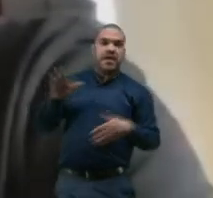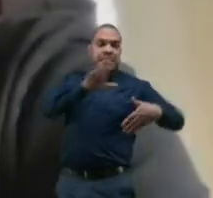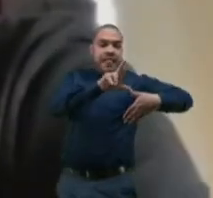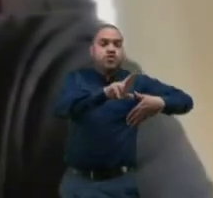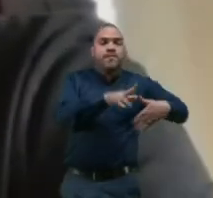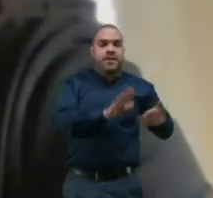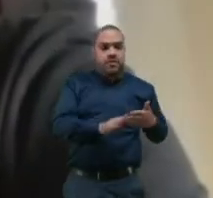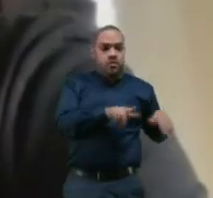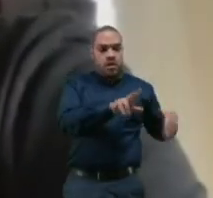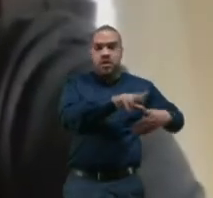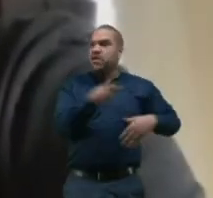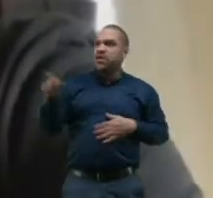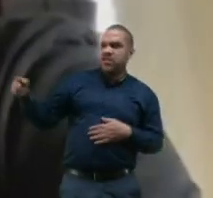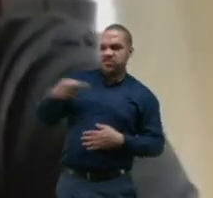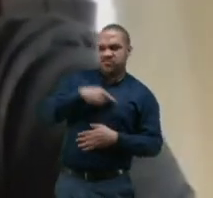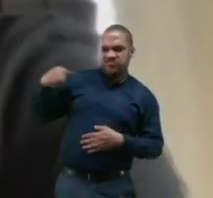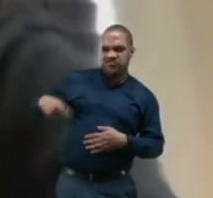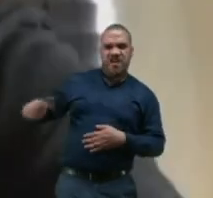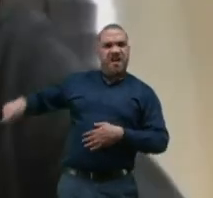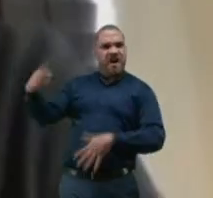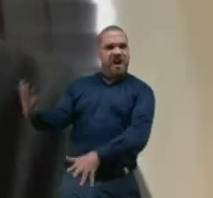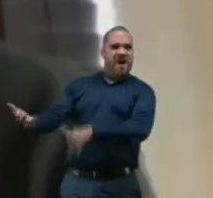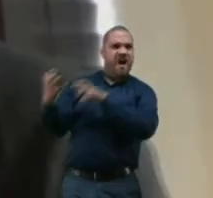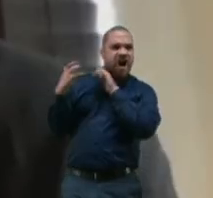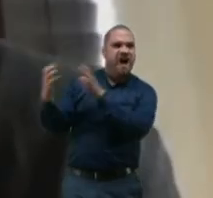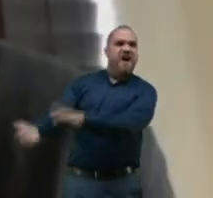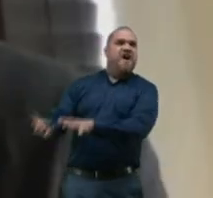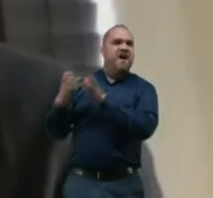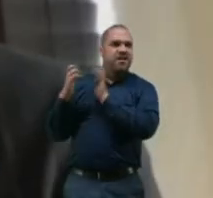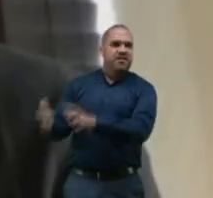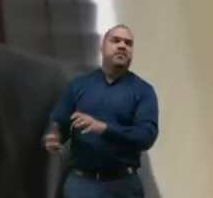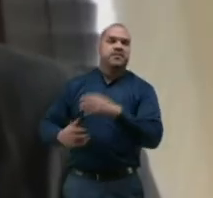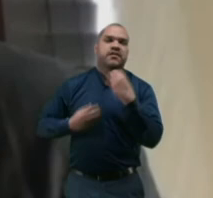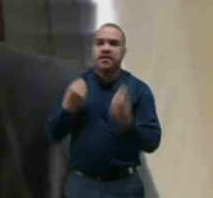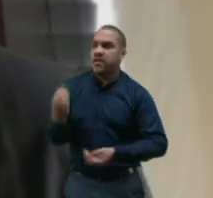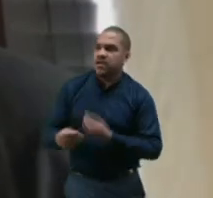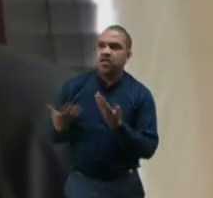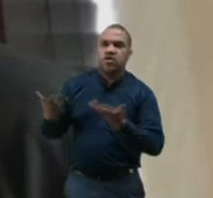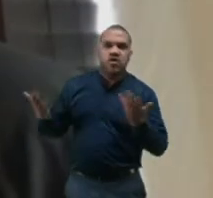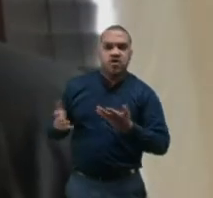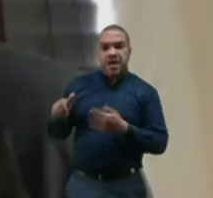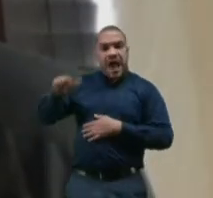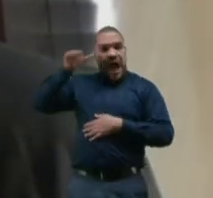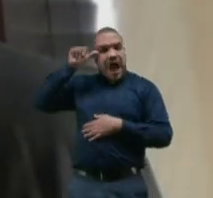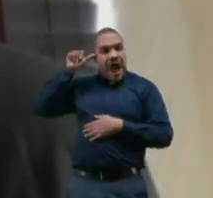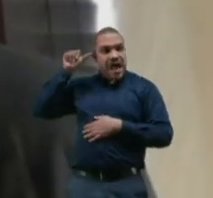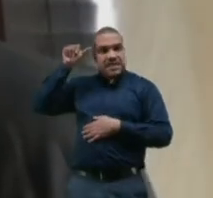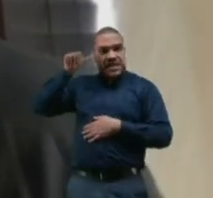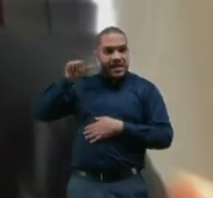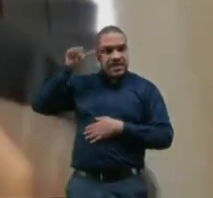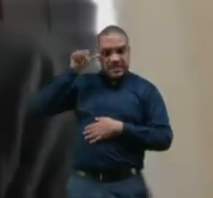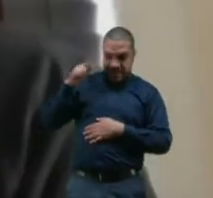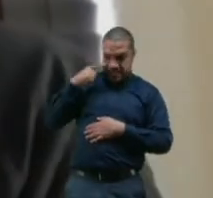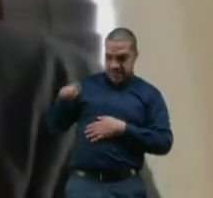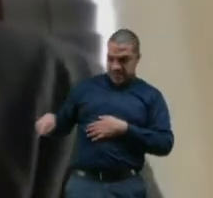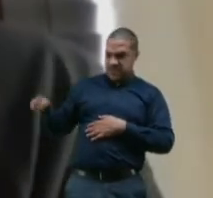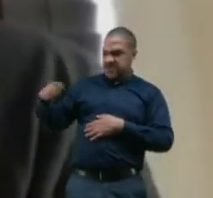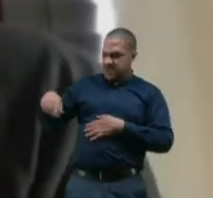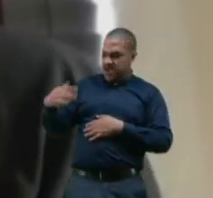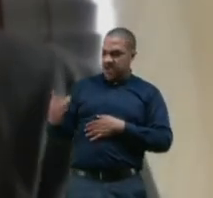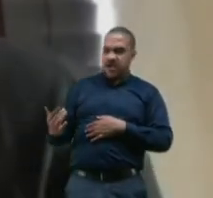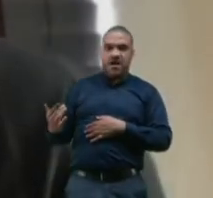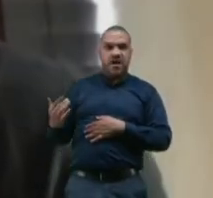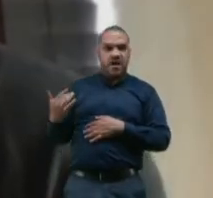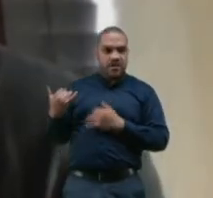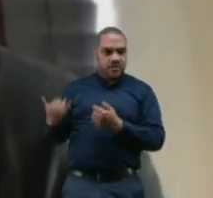las batallas que está teniendo en el sureste asiático el siguiente como bar